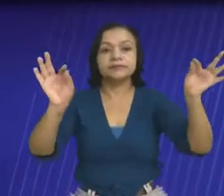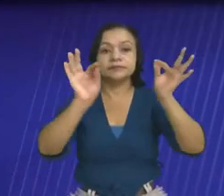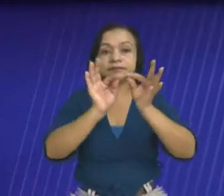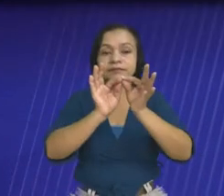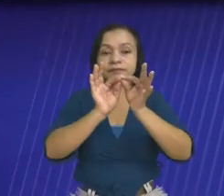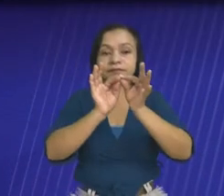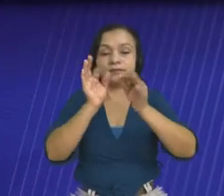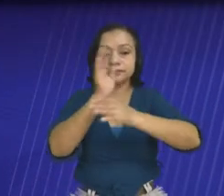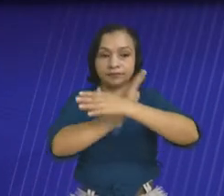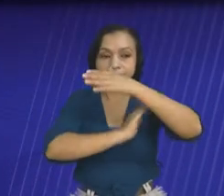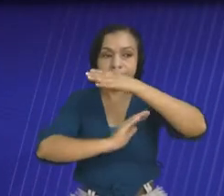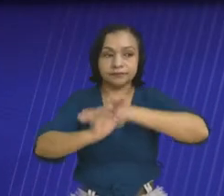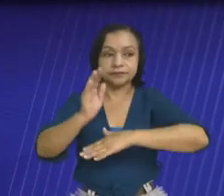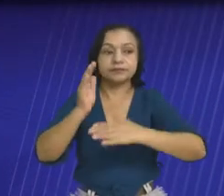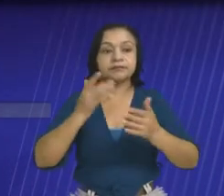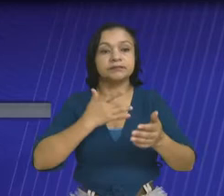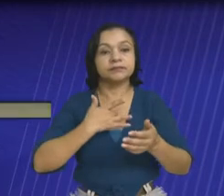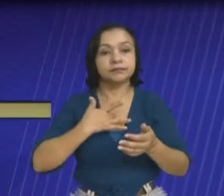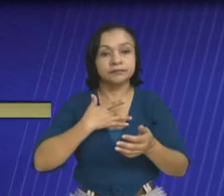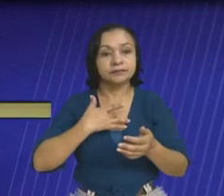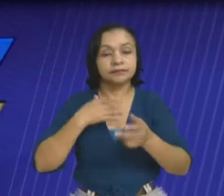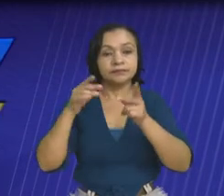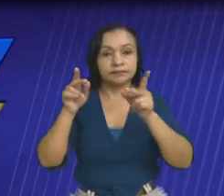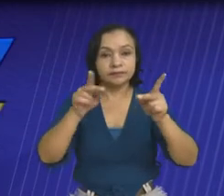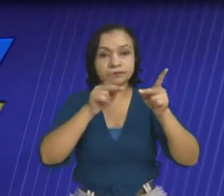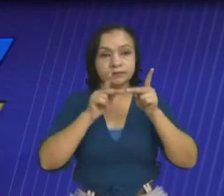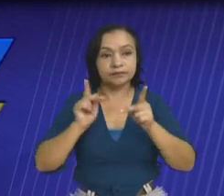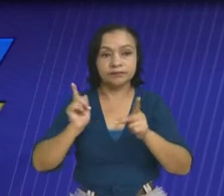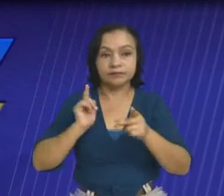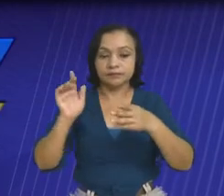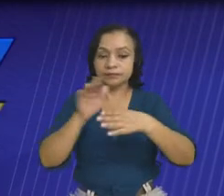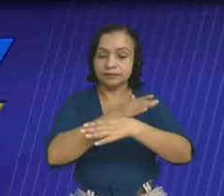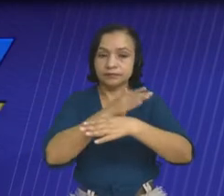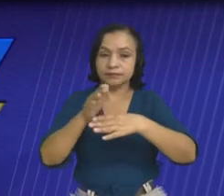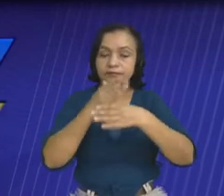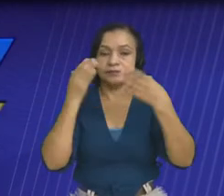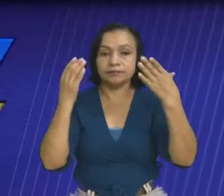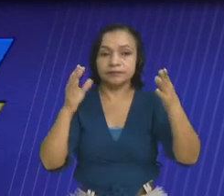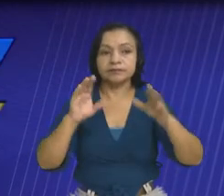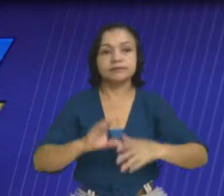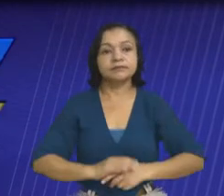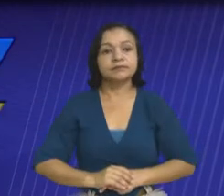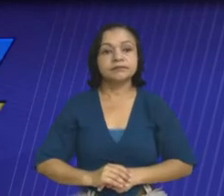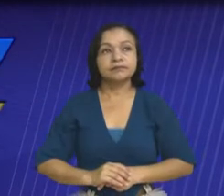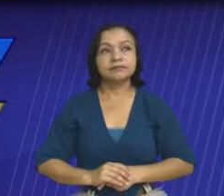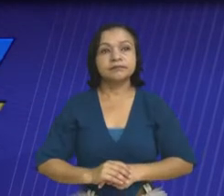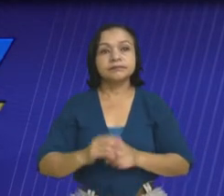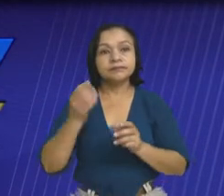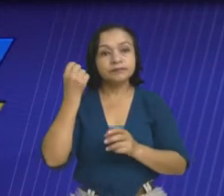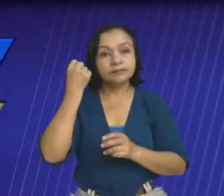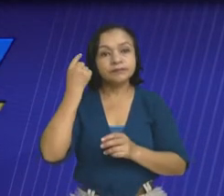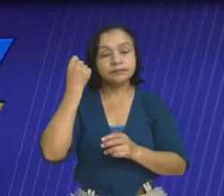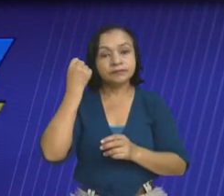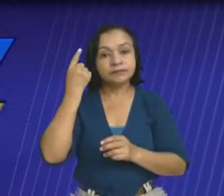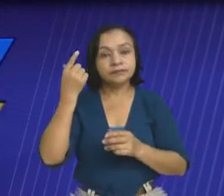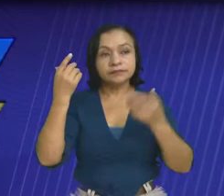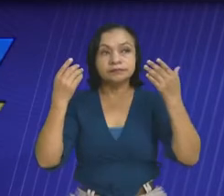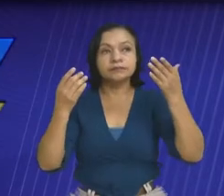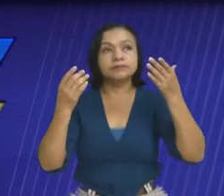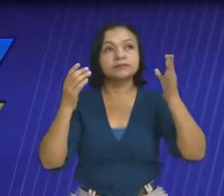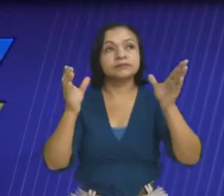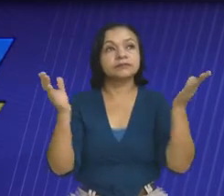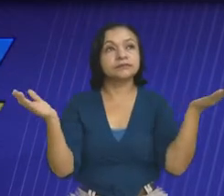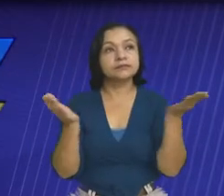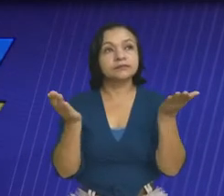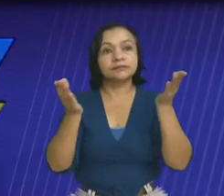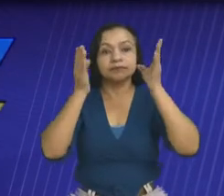aquellas discapacidades que realmente las personas pueden presentar por diferentes circunstancias. Compañera, entender también las dimensiones de